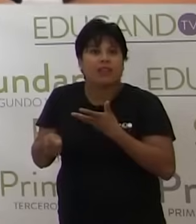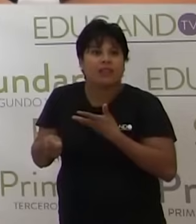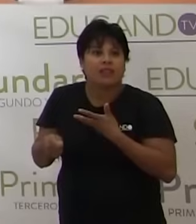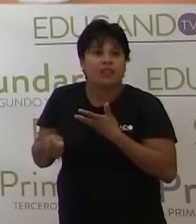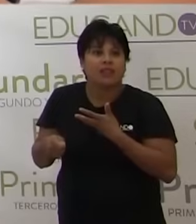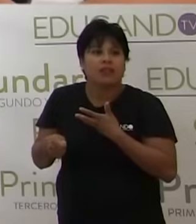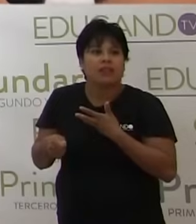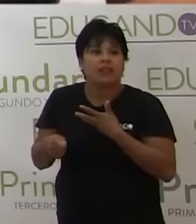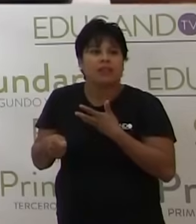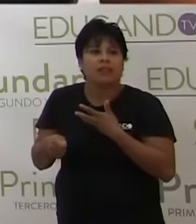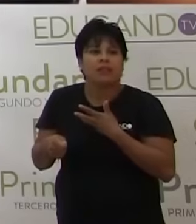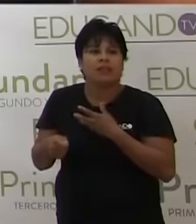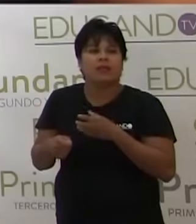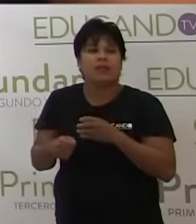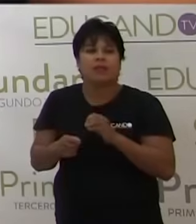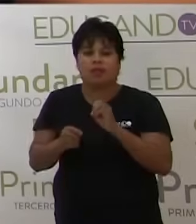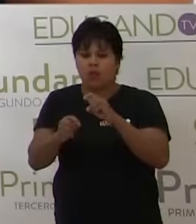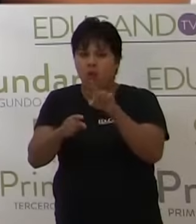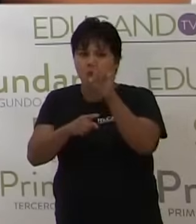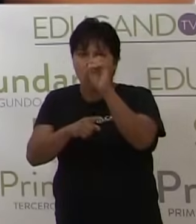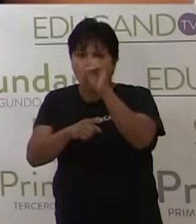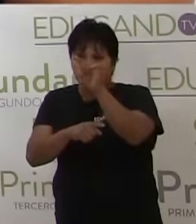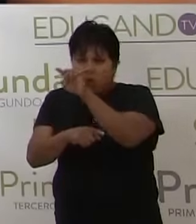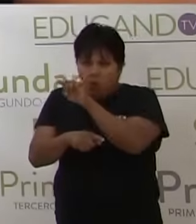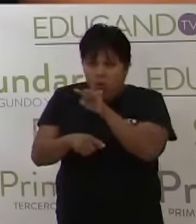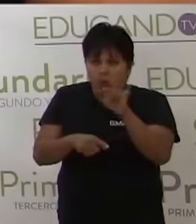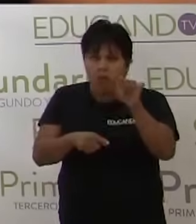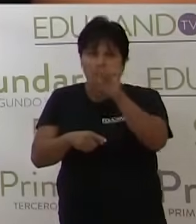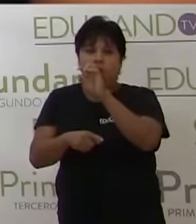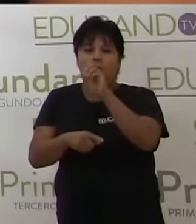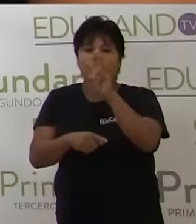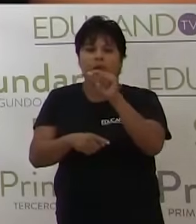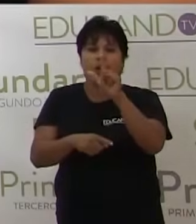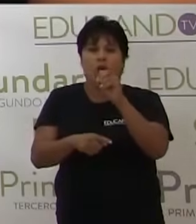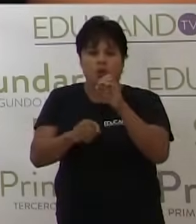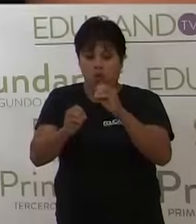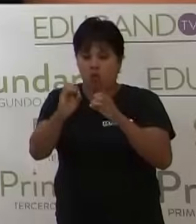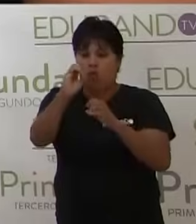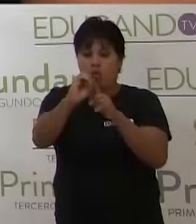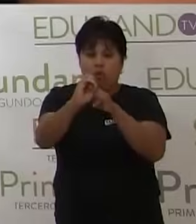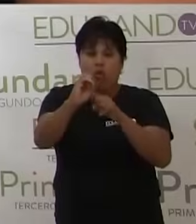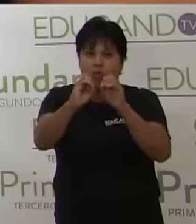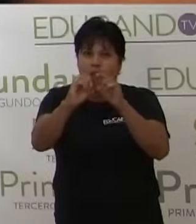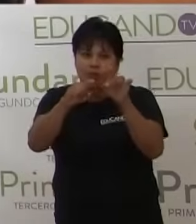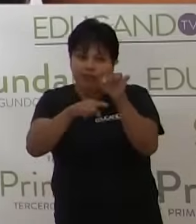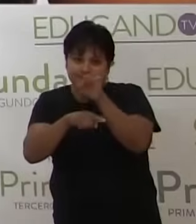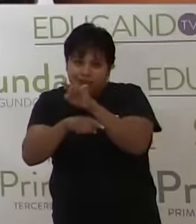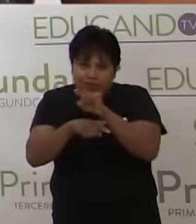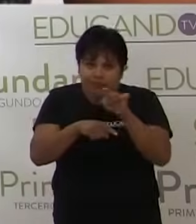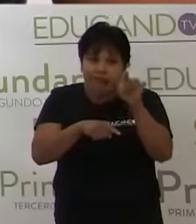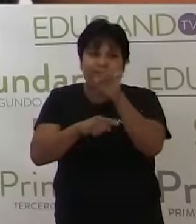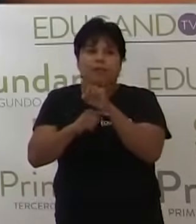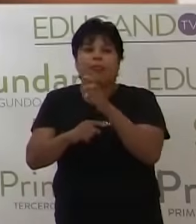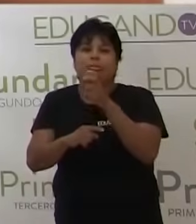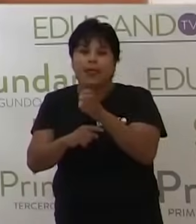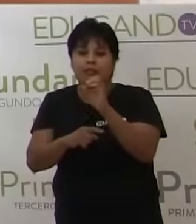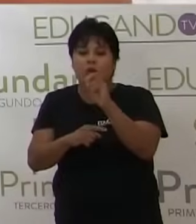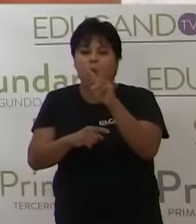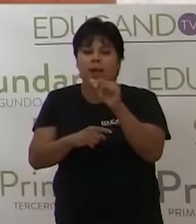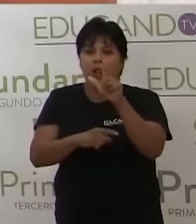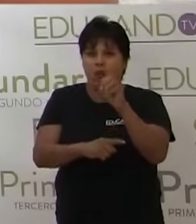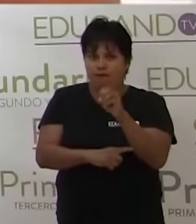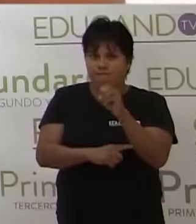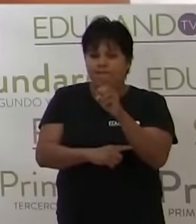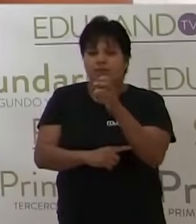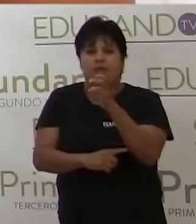tiene un óvalo si te das cuenta no es totalmente redonda sale Este es un óvalo de